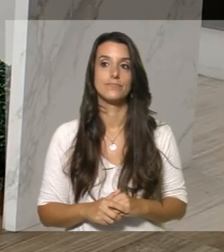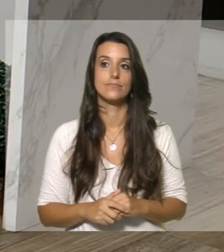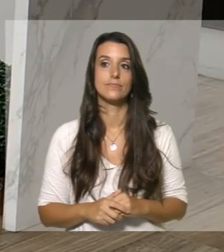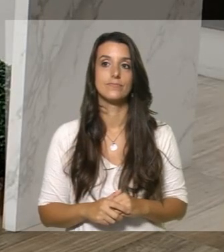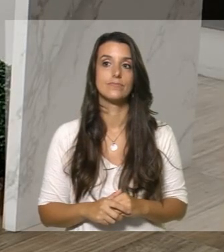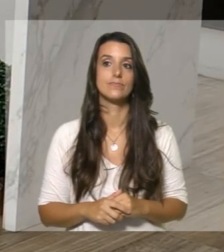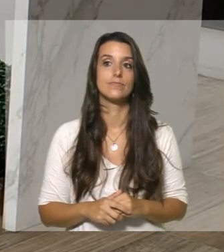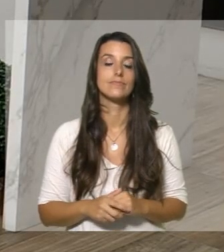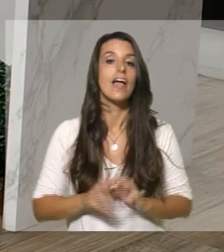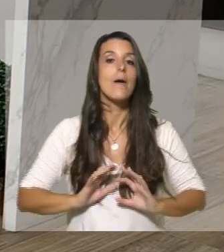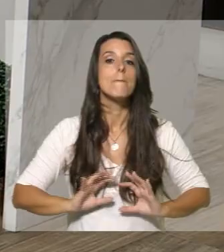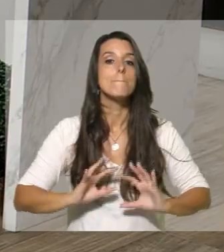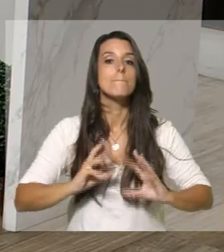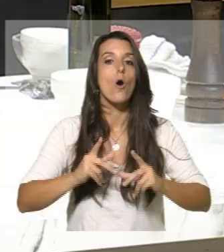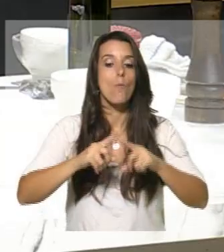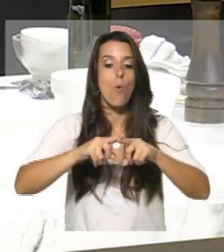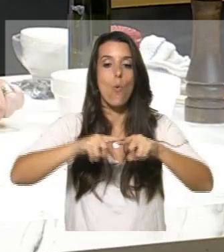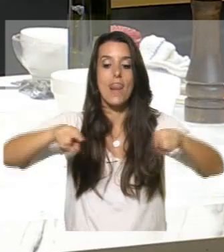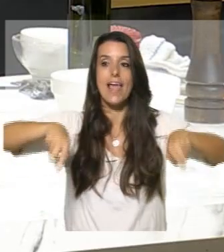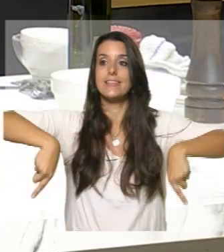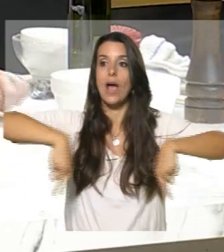Voy estos a formar como un rectángulo.